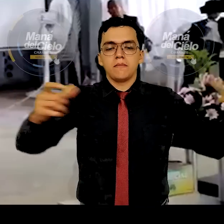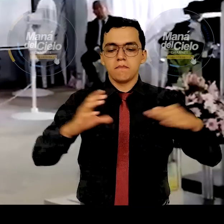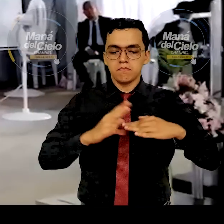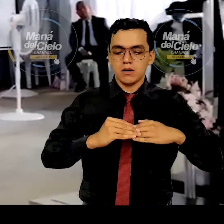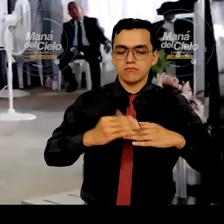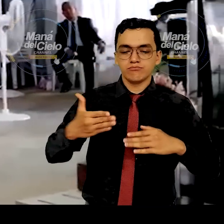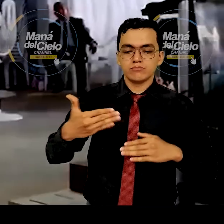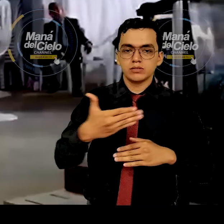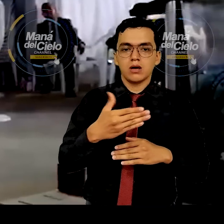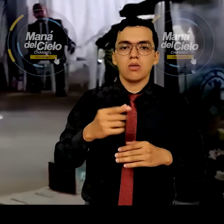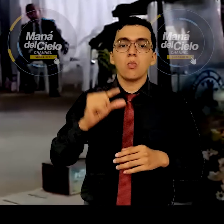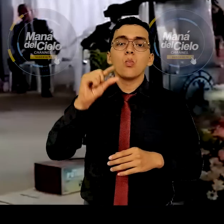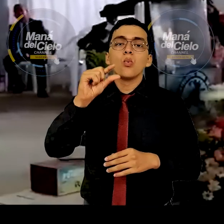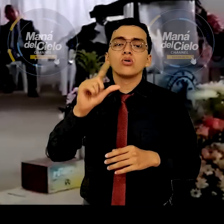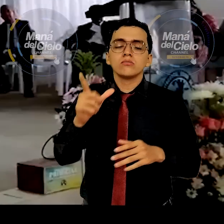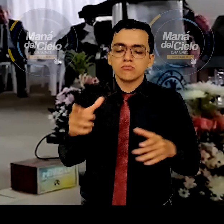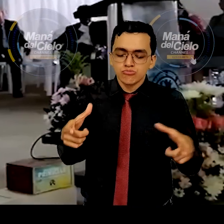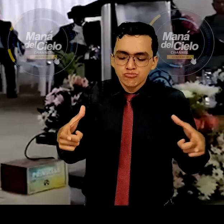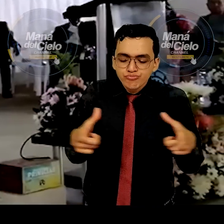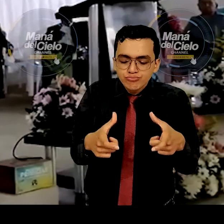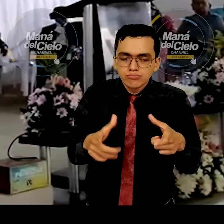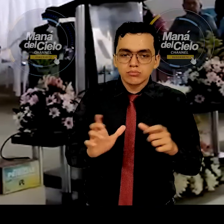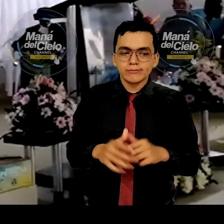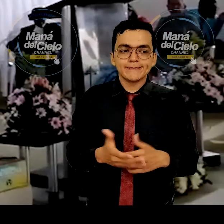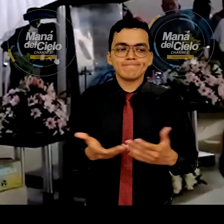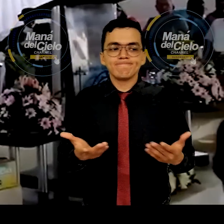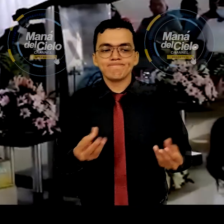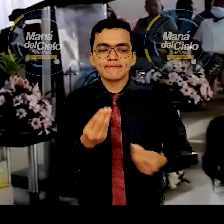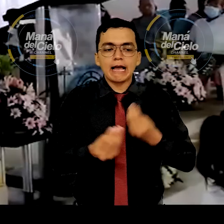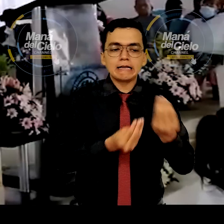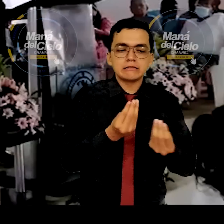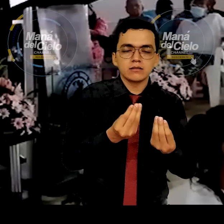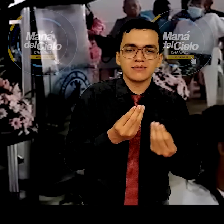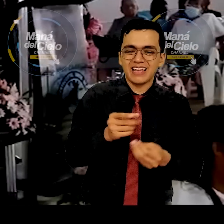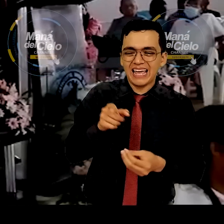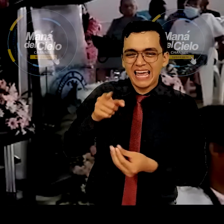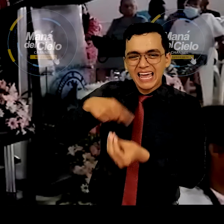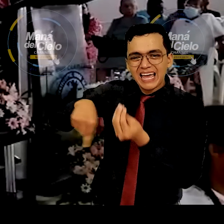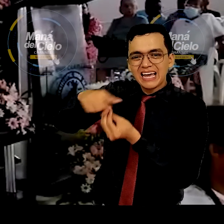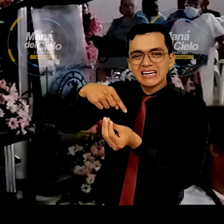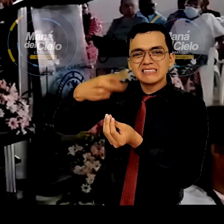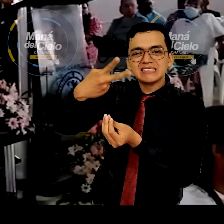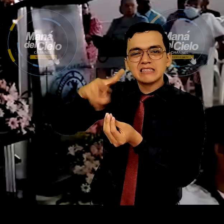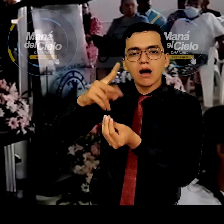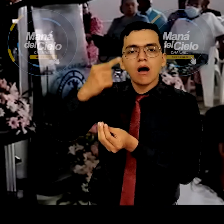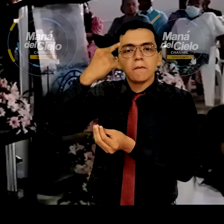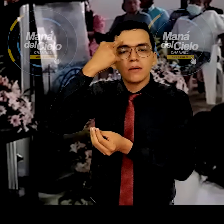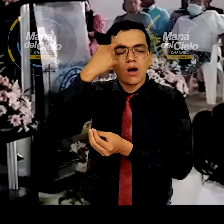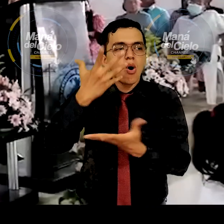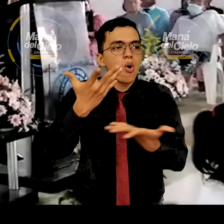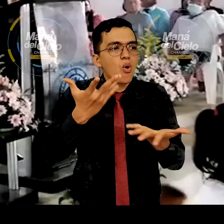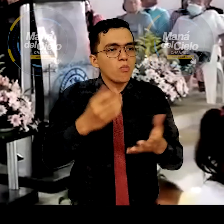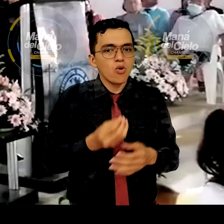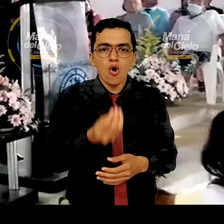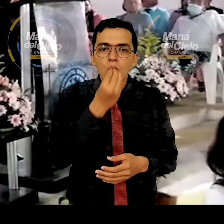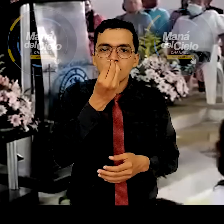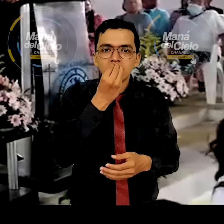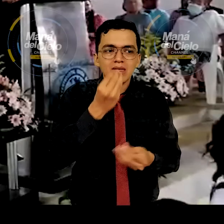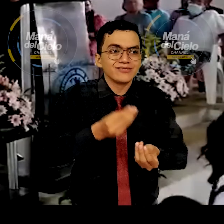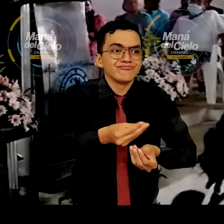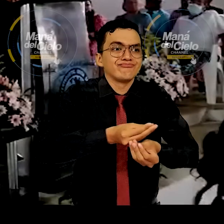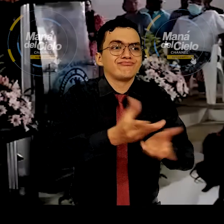Pero hay otras maneras, hay otras maneras. Yo tengo una